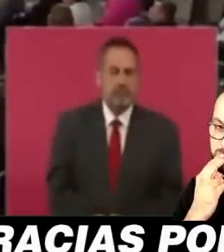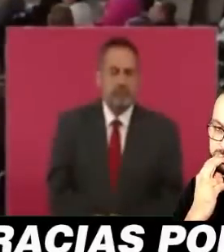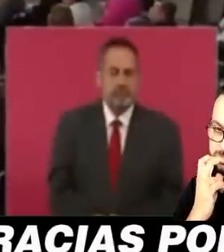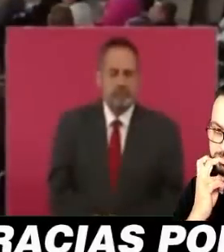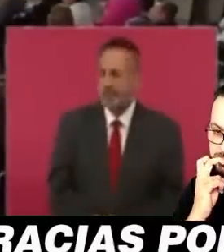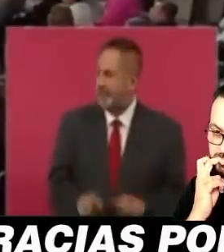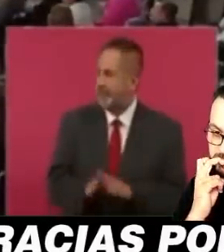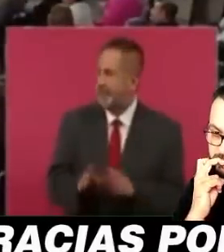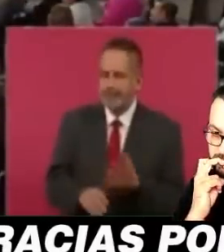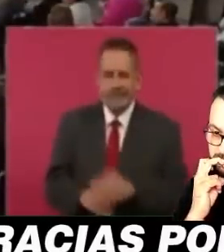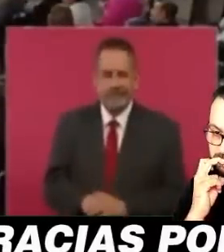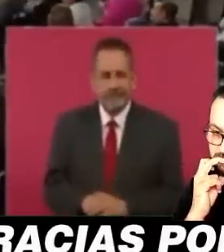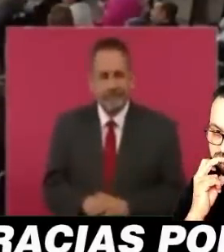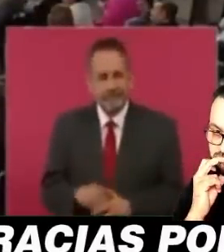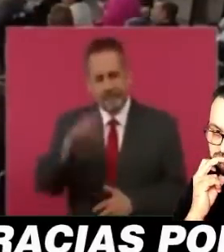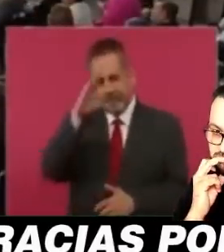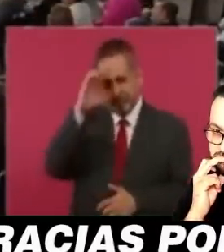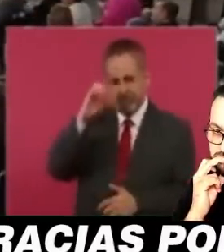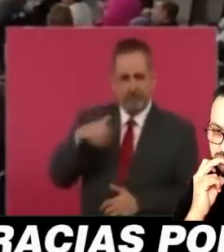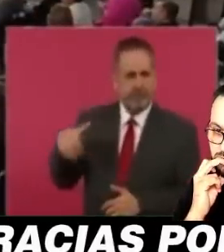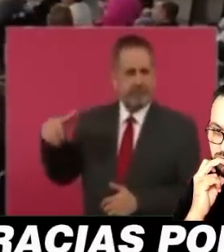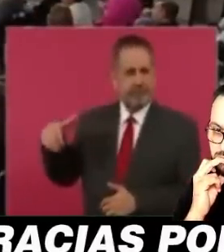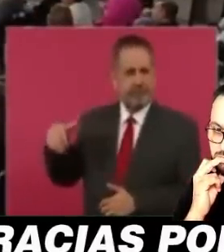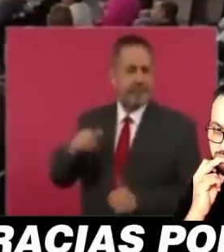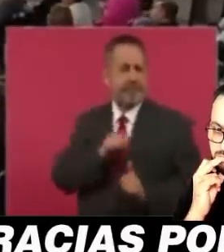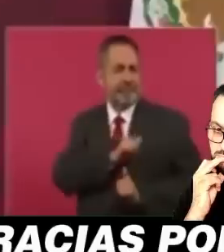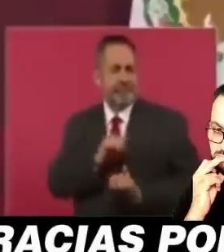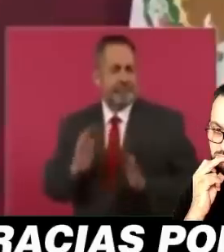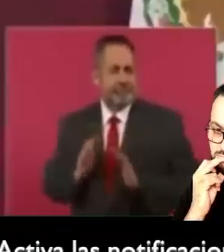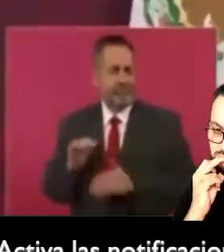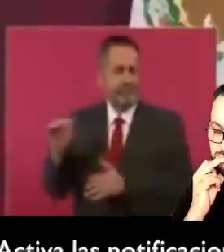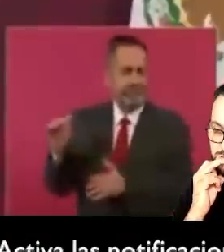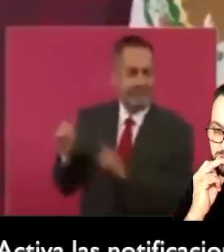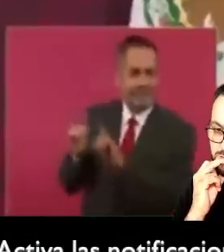¿Cómo tomarse una foto con un militar